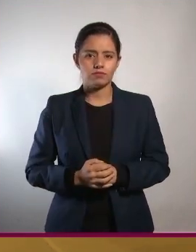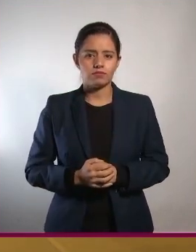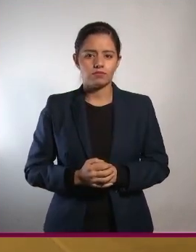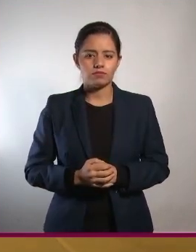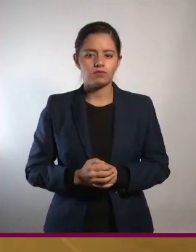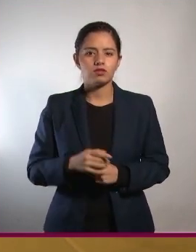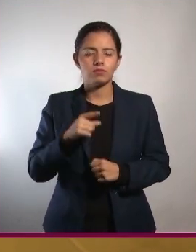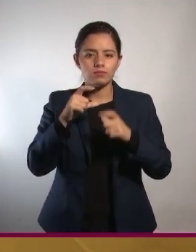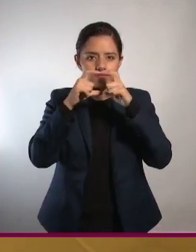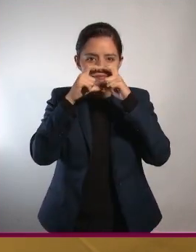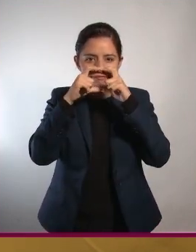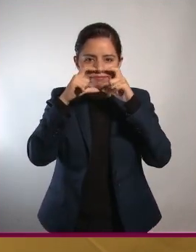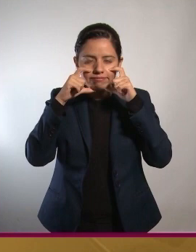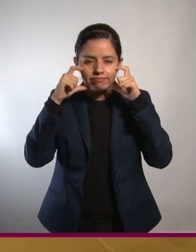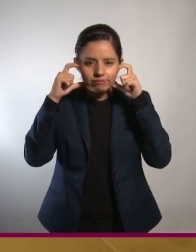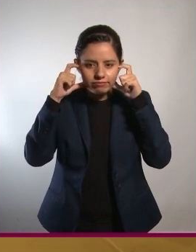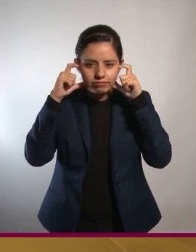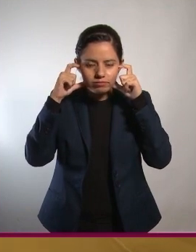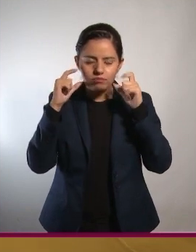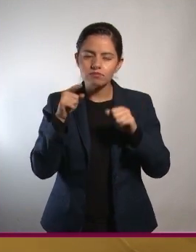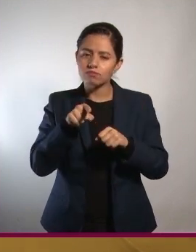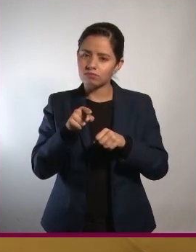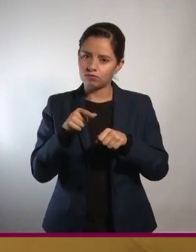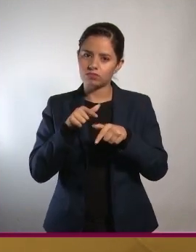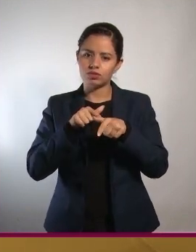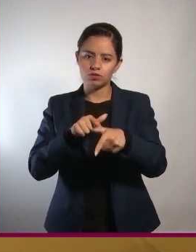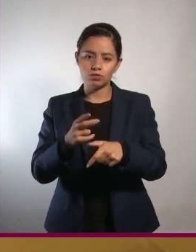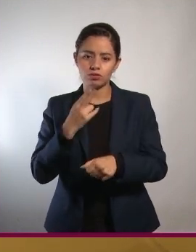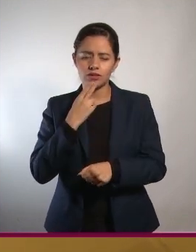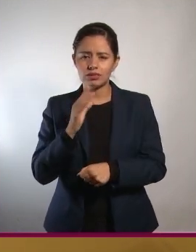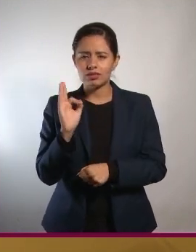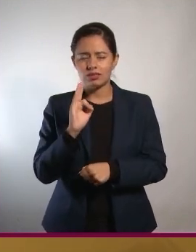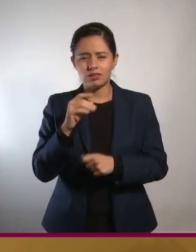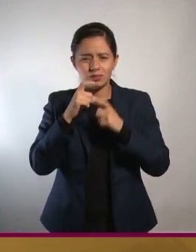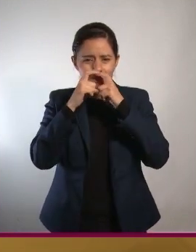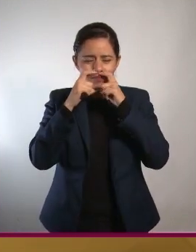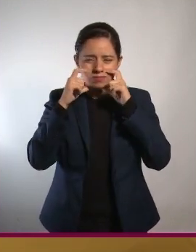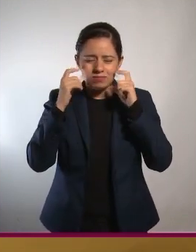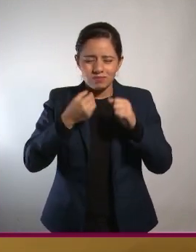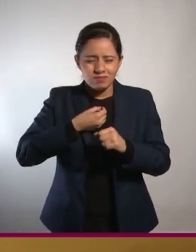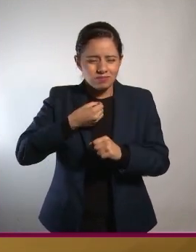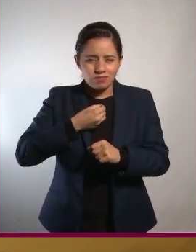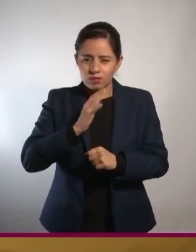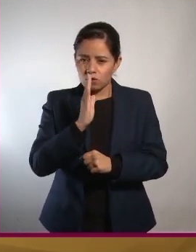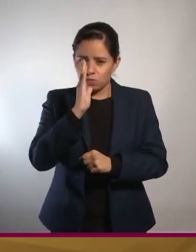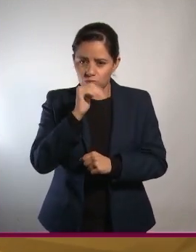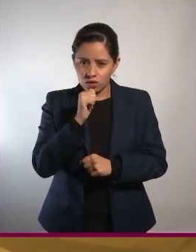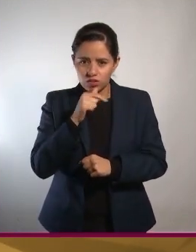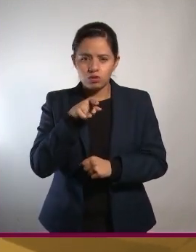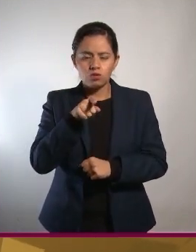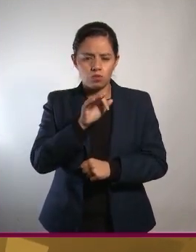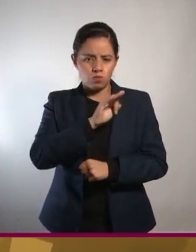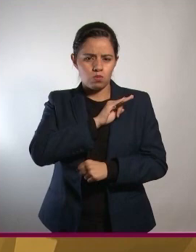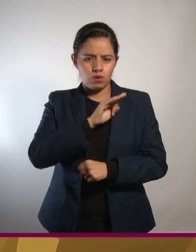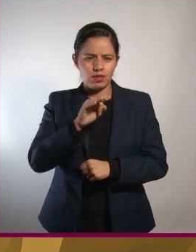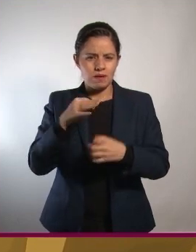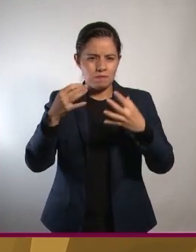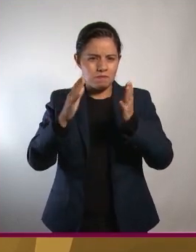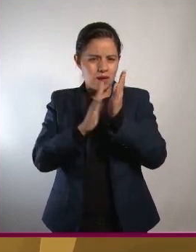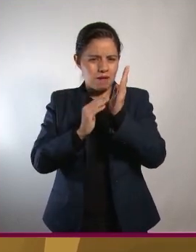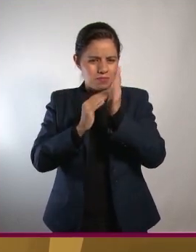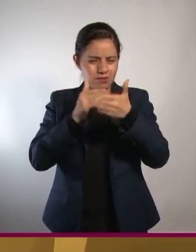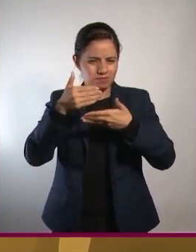Use una mascarilla médica, tanto como sea posible. Si no puede tolerar el uso de una mascarilla, cubra su boca y nariz con un pañuelo desechable